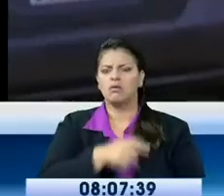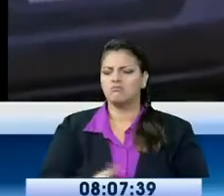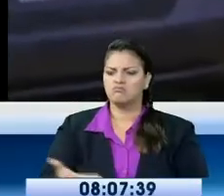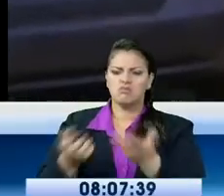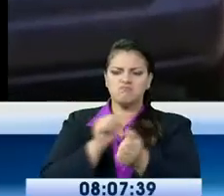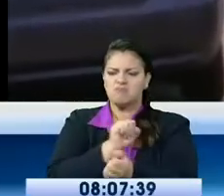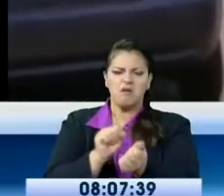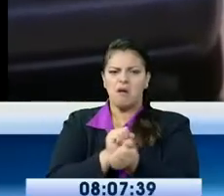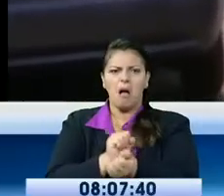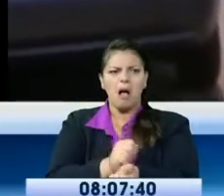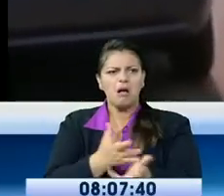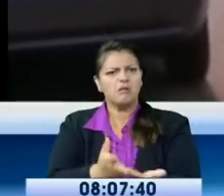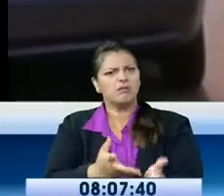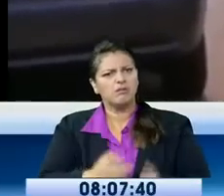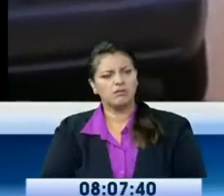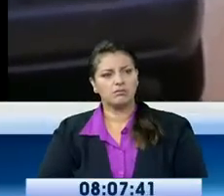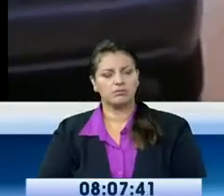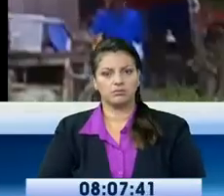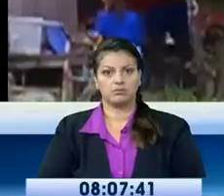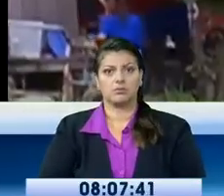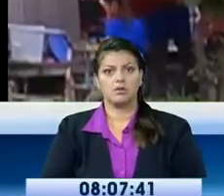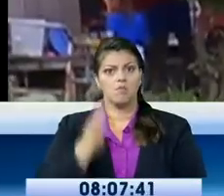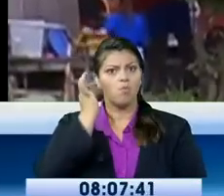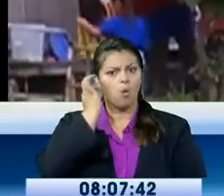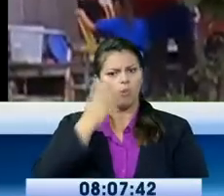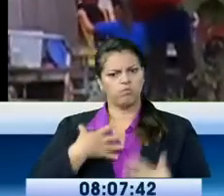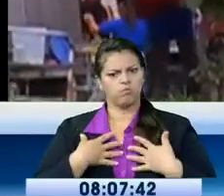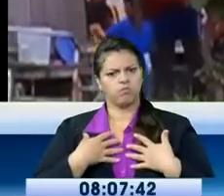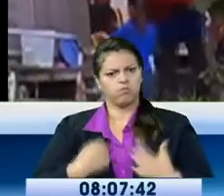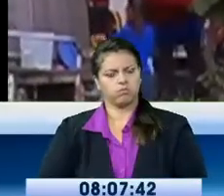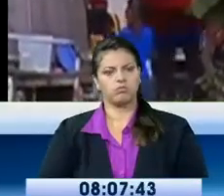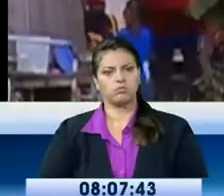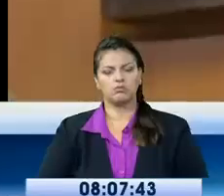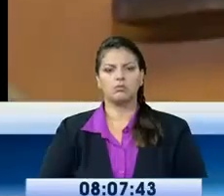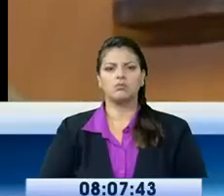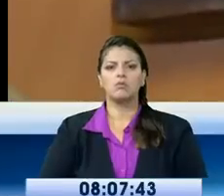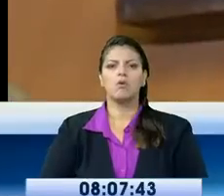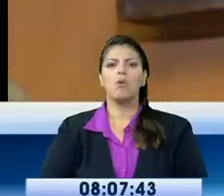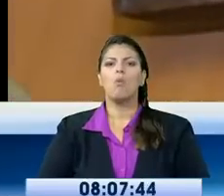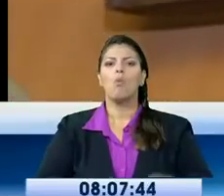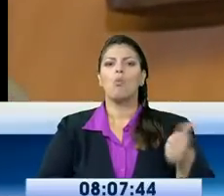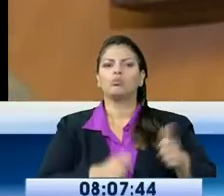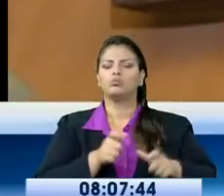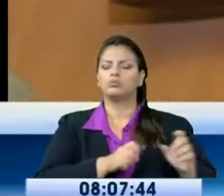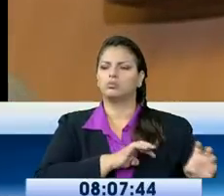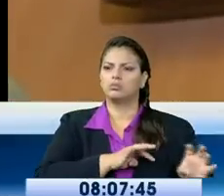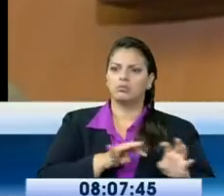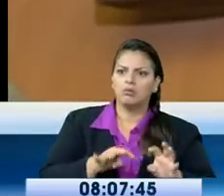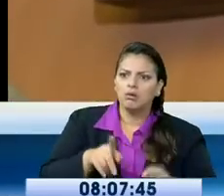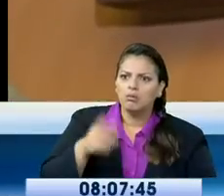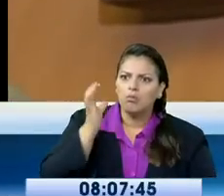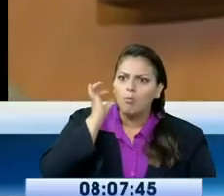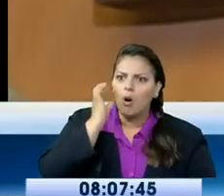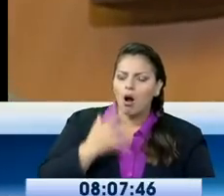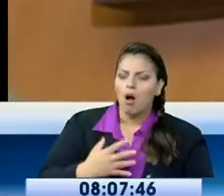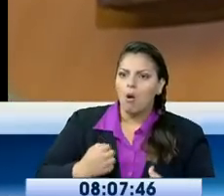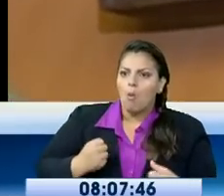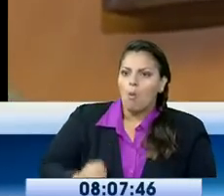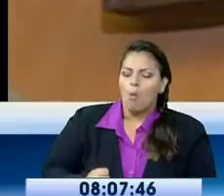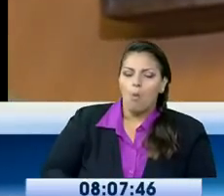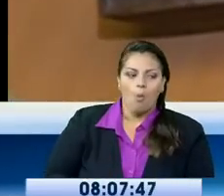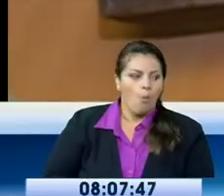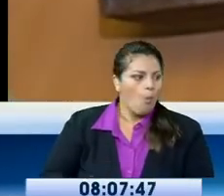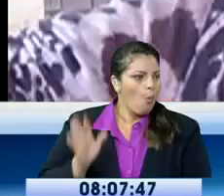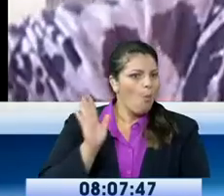Los habitantes de este barrio aplauden la valentía de la señora, que no se intimidó al ver el arma de fuego. Echamos un disparo, eso que, y cuando